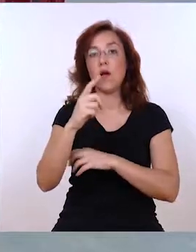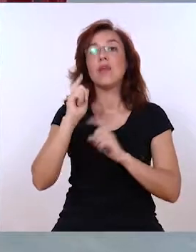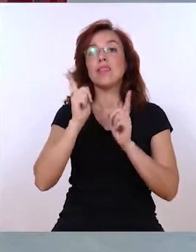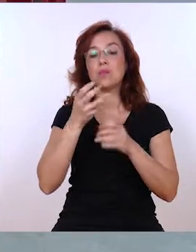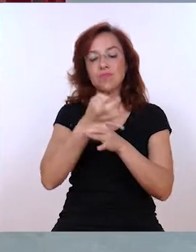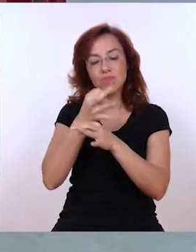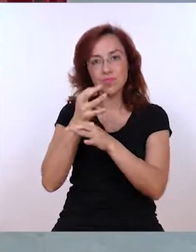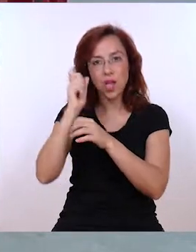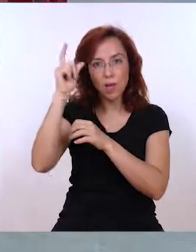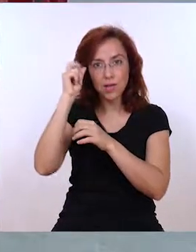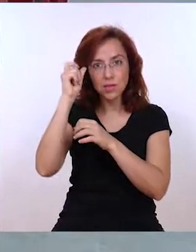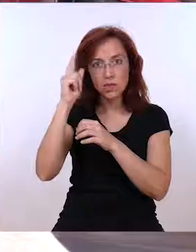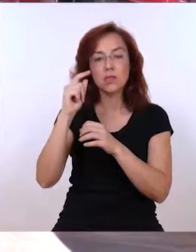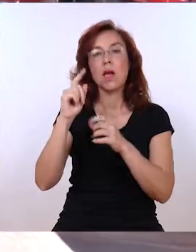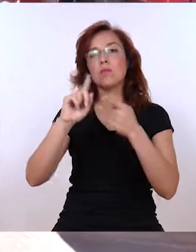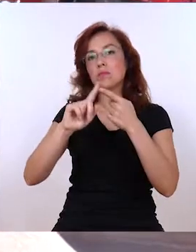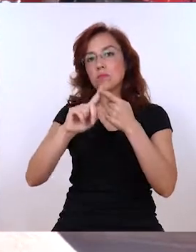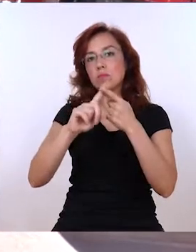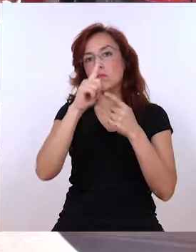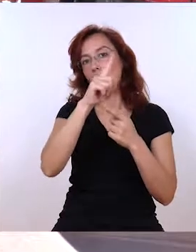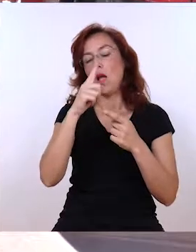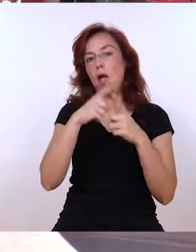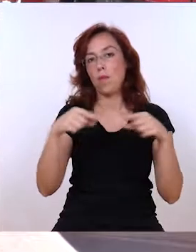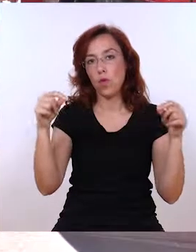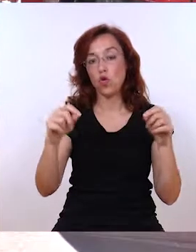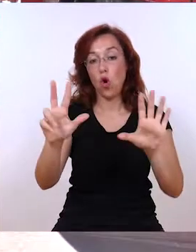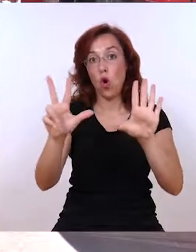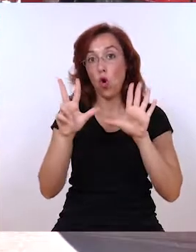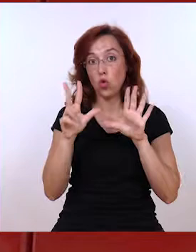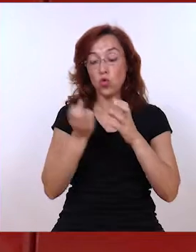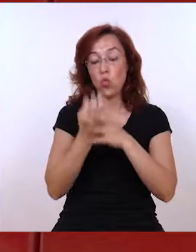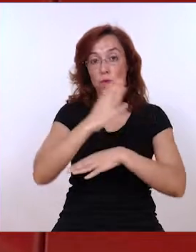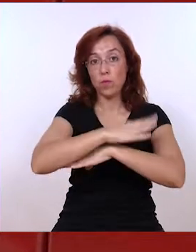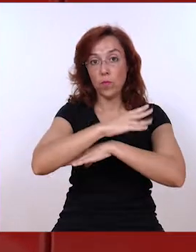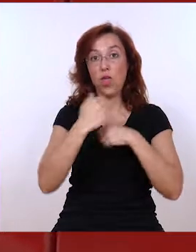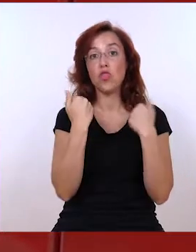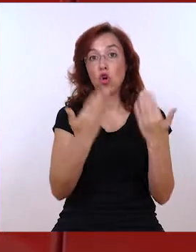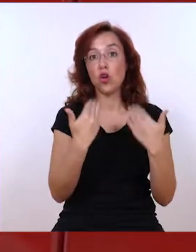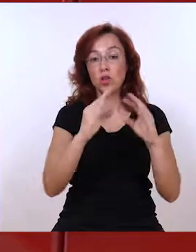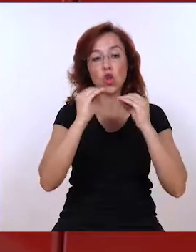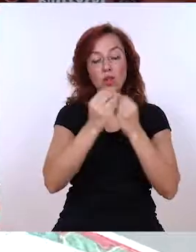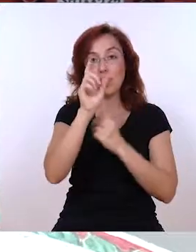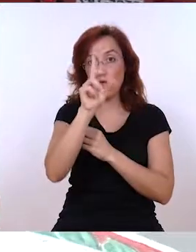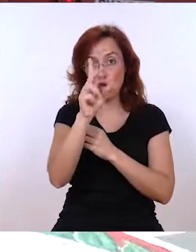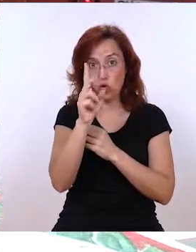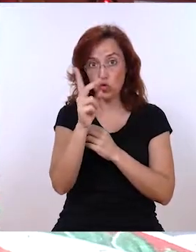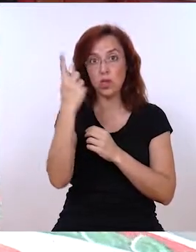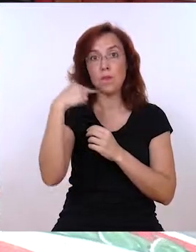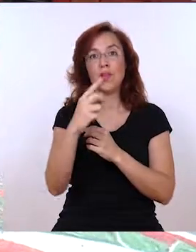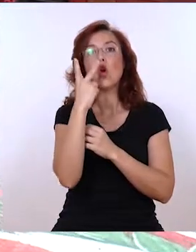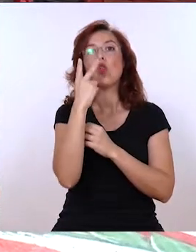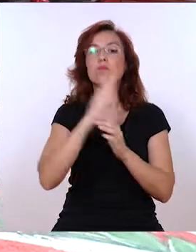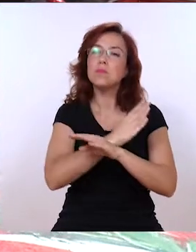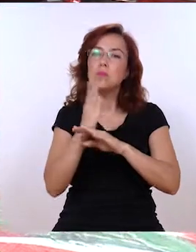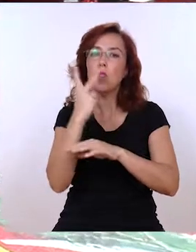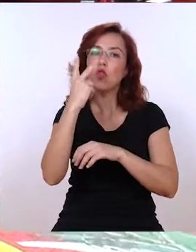uruguayos en el marco de una alianza de cooperación internacional. Los 8 vehículos adquiridos forman parte de una donación de 12 vehículos que se han